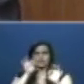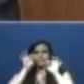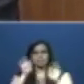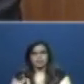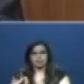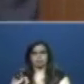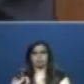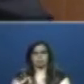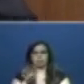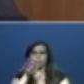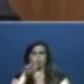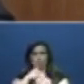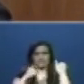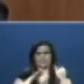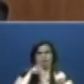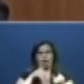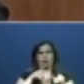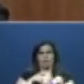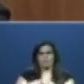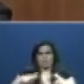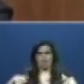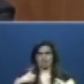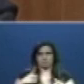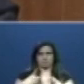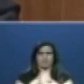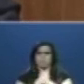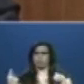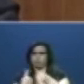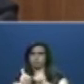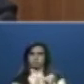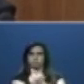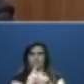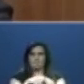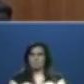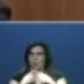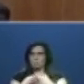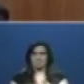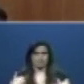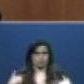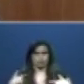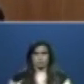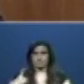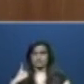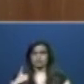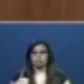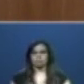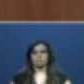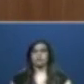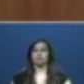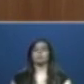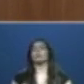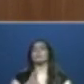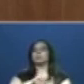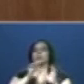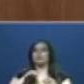excluyentes que la crisis está teniendo especialmente sobre los ciudadanos y familias más vulnerables así Castilla y